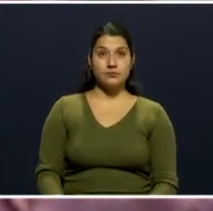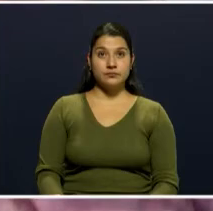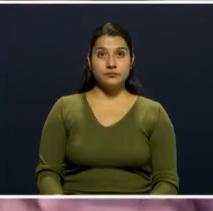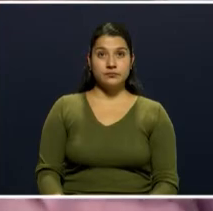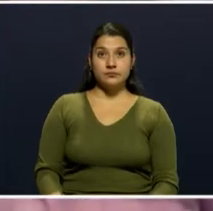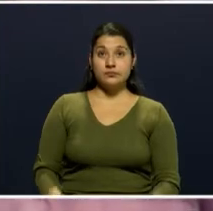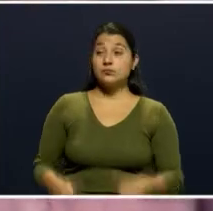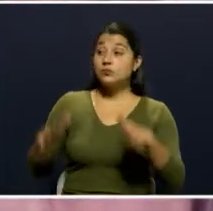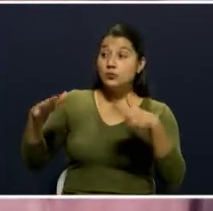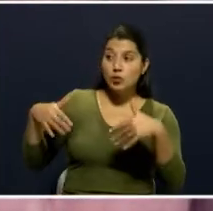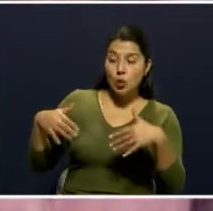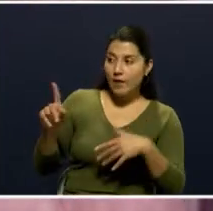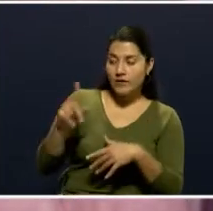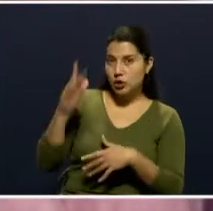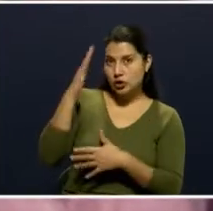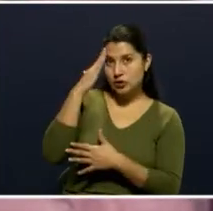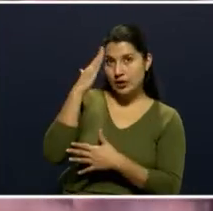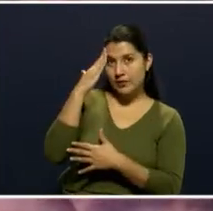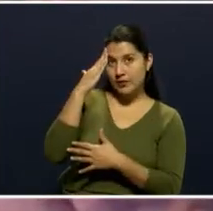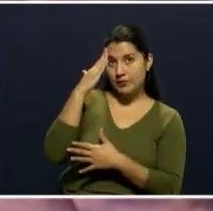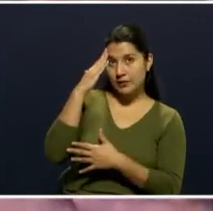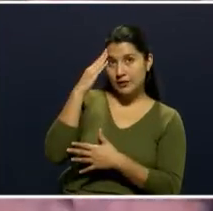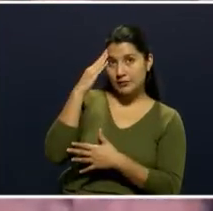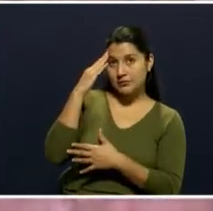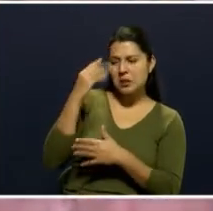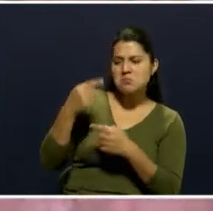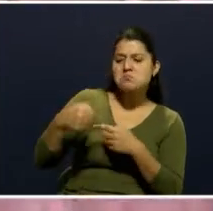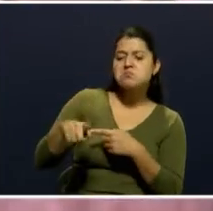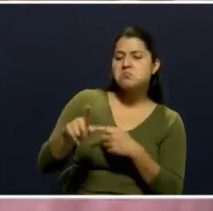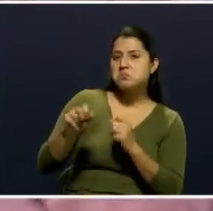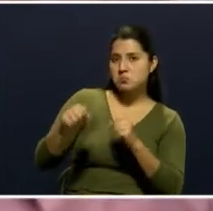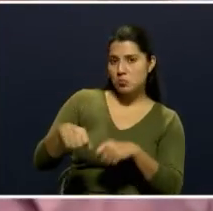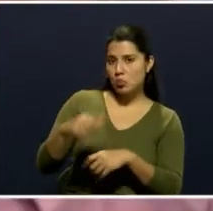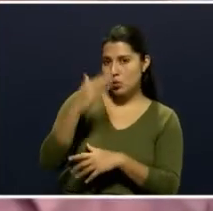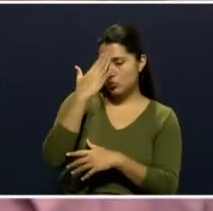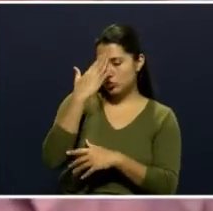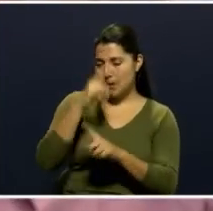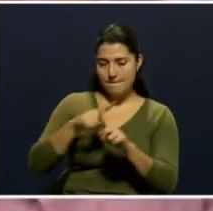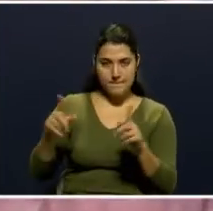Todavía no lo sabemos. Es posible que lo sepamos pronto. Hay